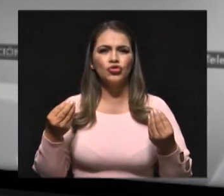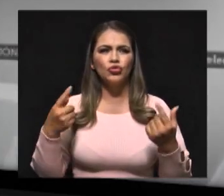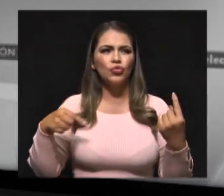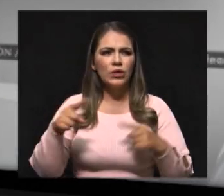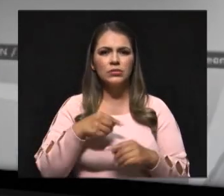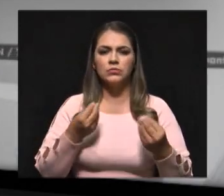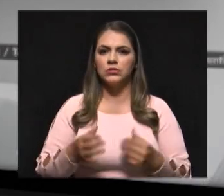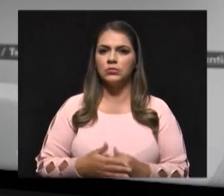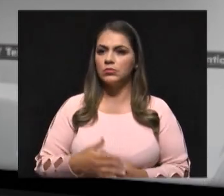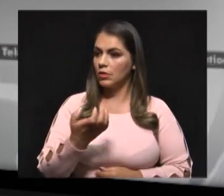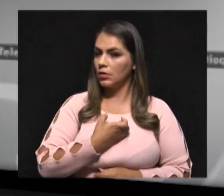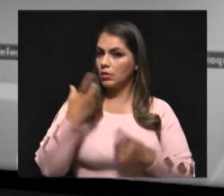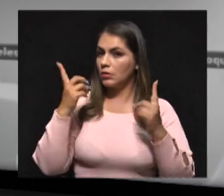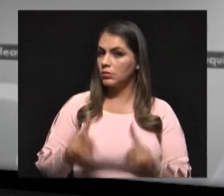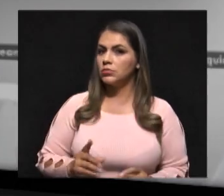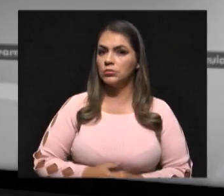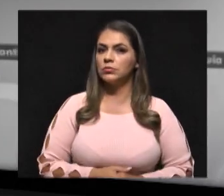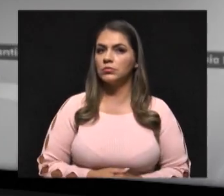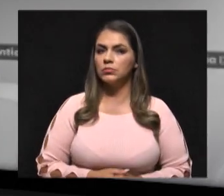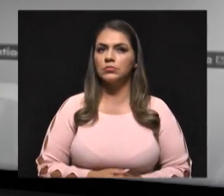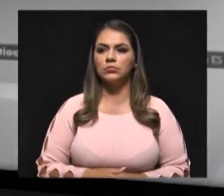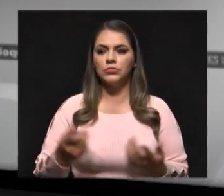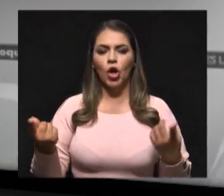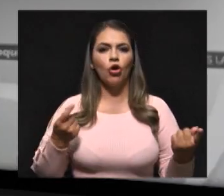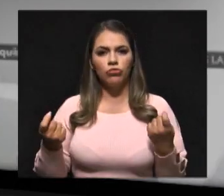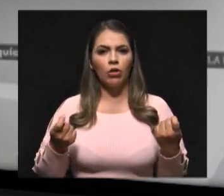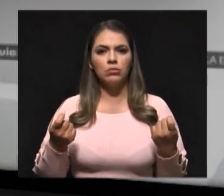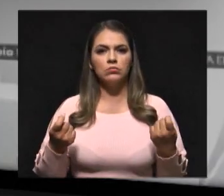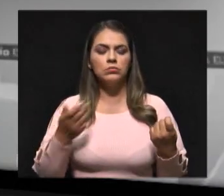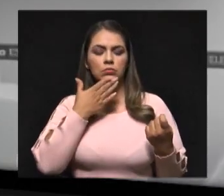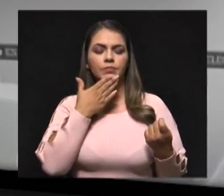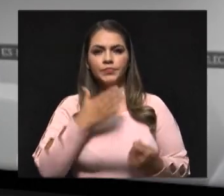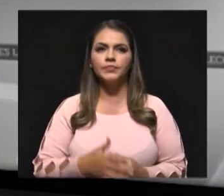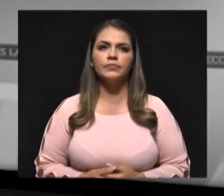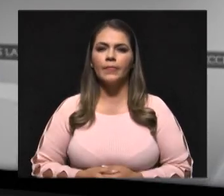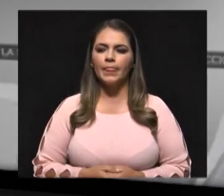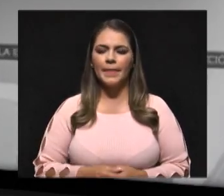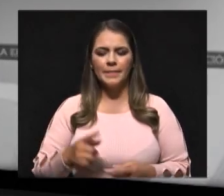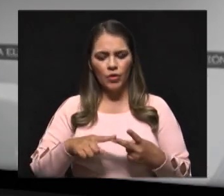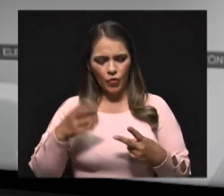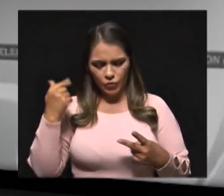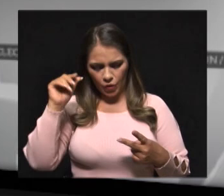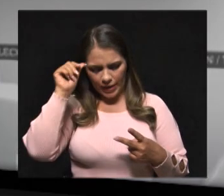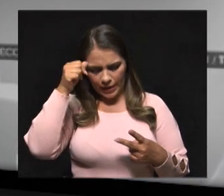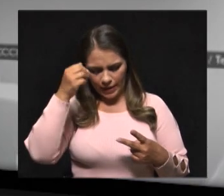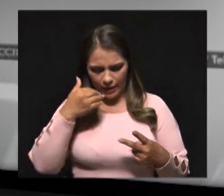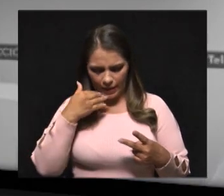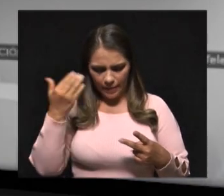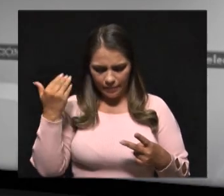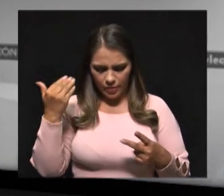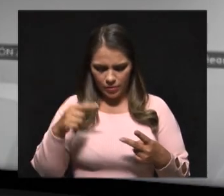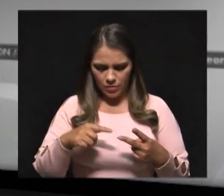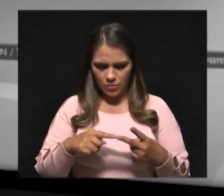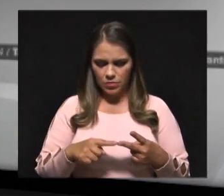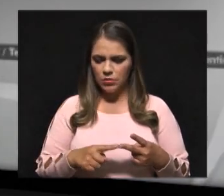alcaldía dijo tomemos decisiones vamos a intervenir controlemos de la mejor manera y también me suena para citar varios ejemplos que uno